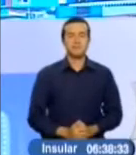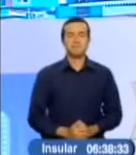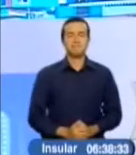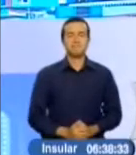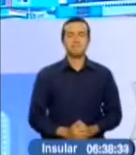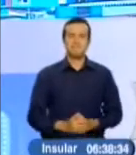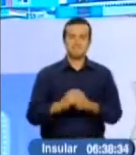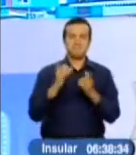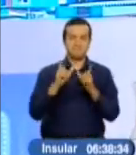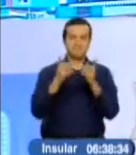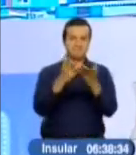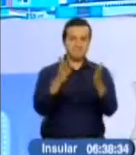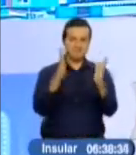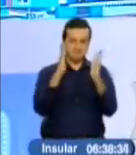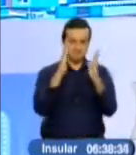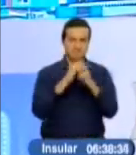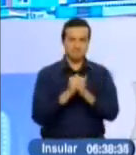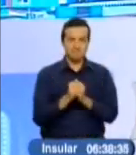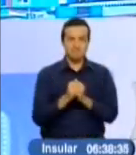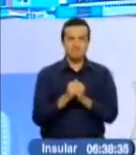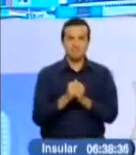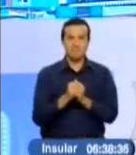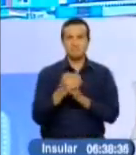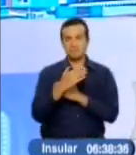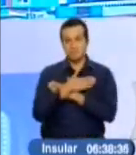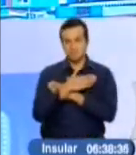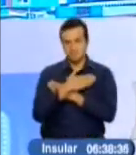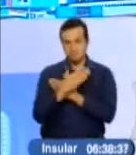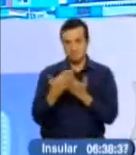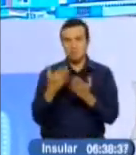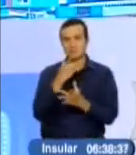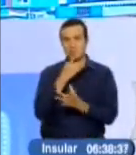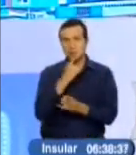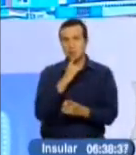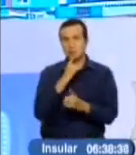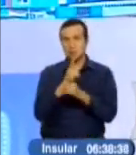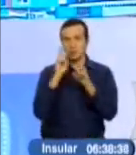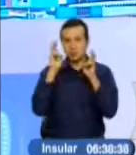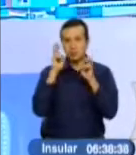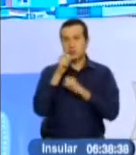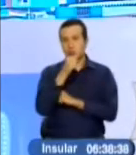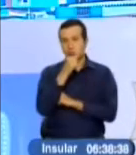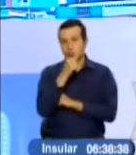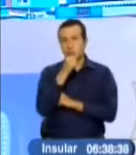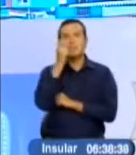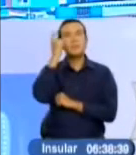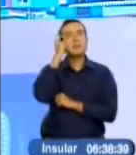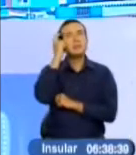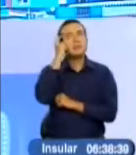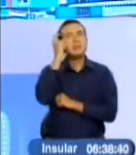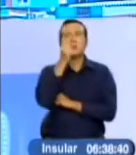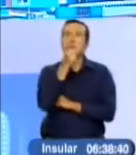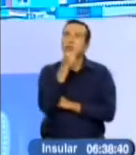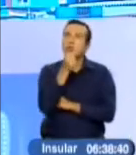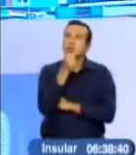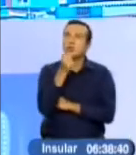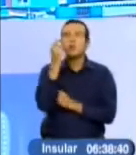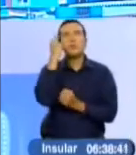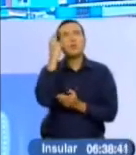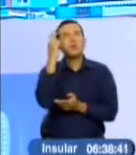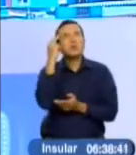escucha sin alabarte el ego yo creo a mí me gusta muchísimo el nombre de este programa no pensamiento crítico